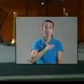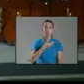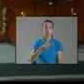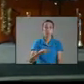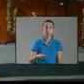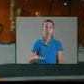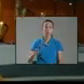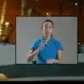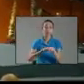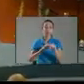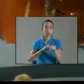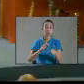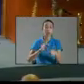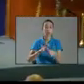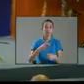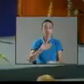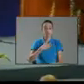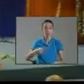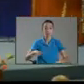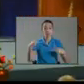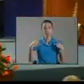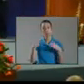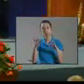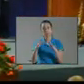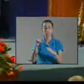¡Yo creo!